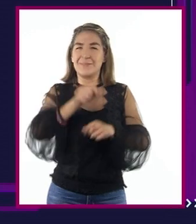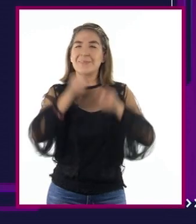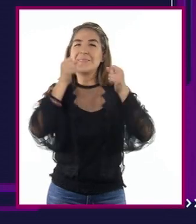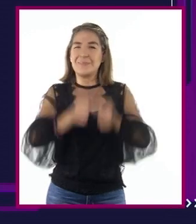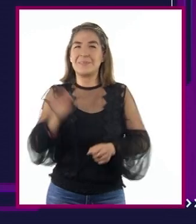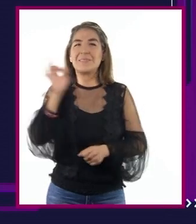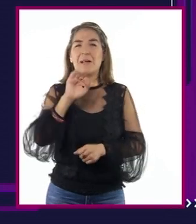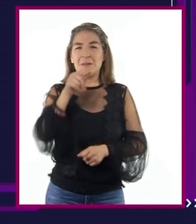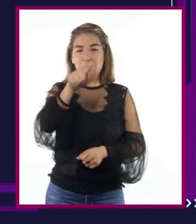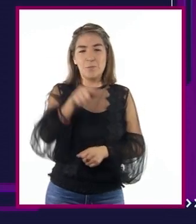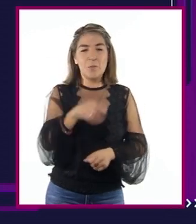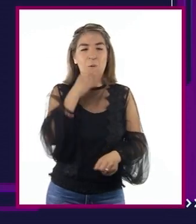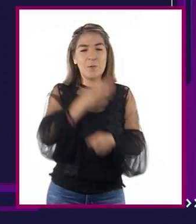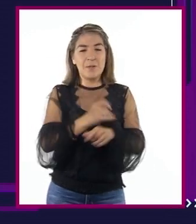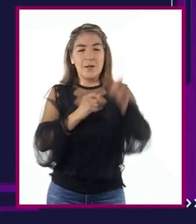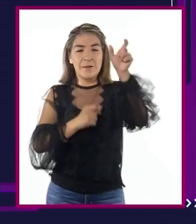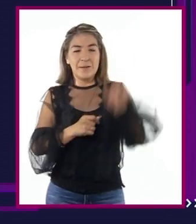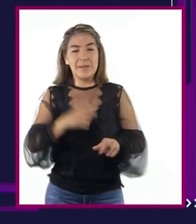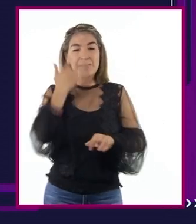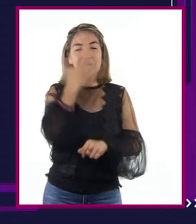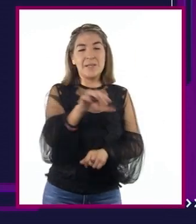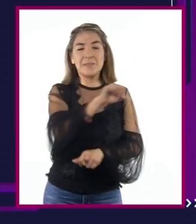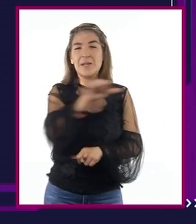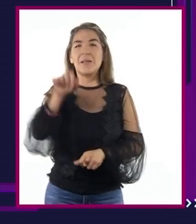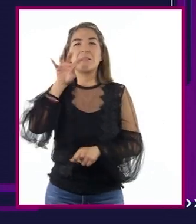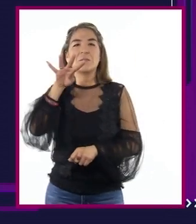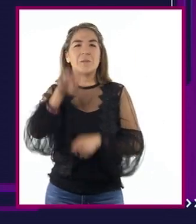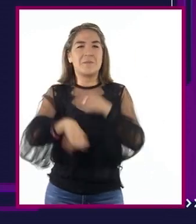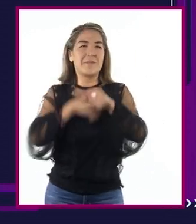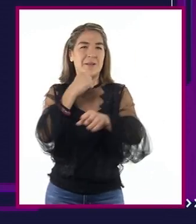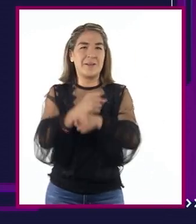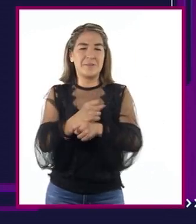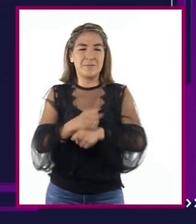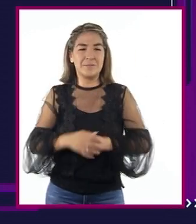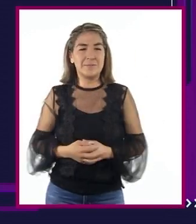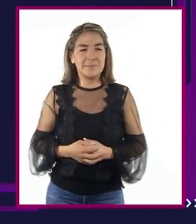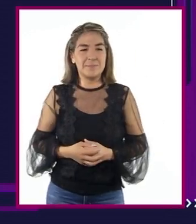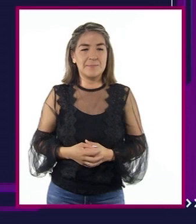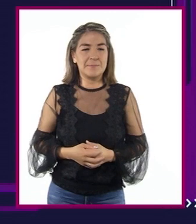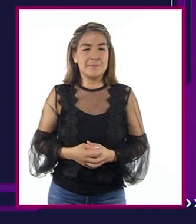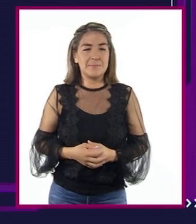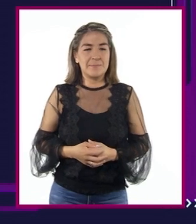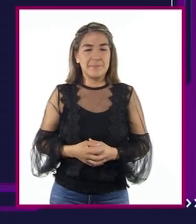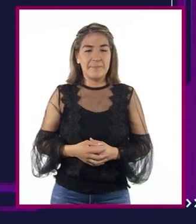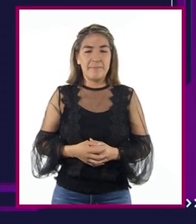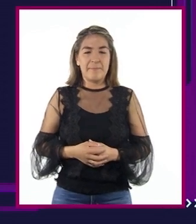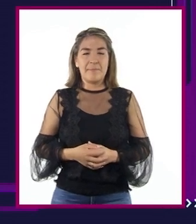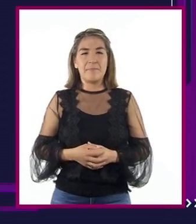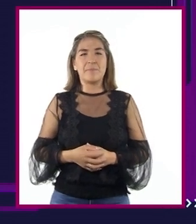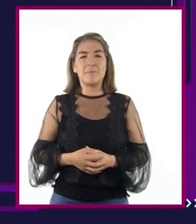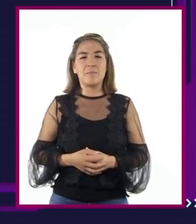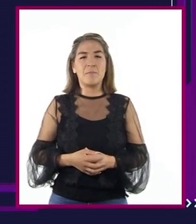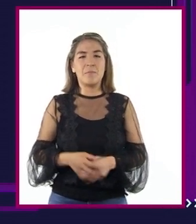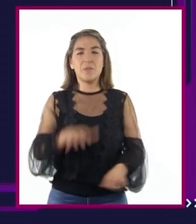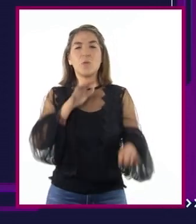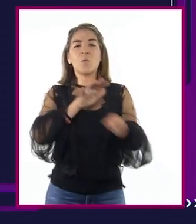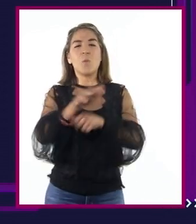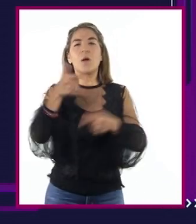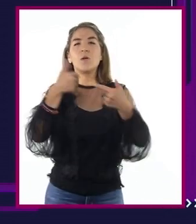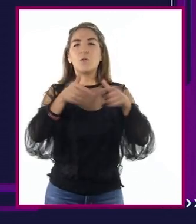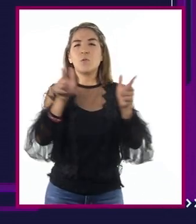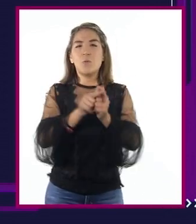probablemente tú te ubicas en el grupo de 10 a 19 años. ¿En cuál grupo de edad